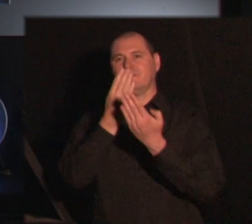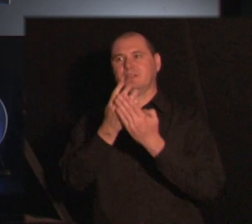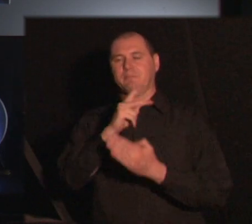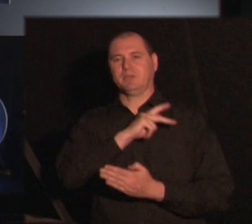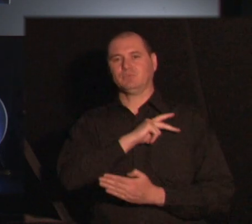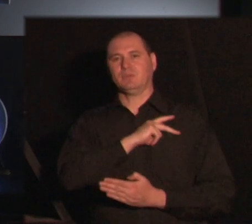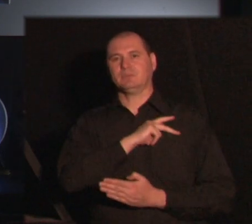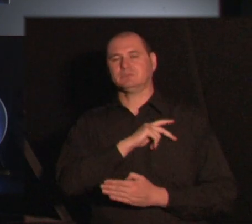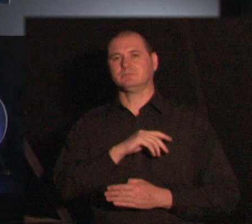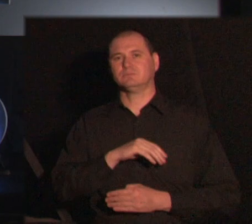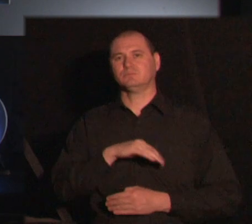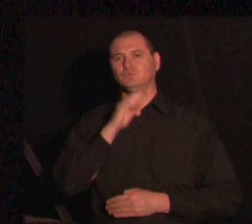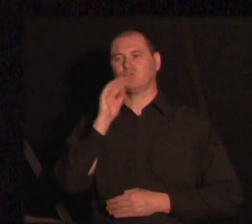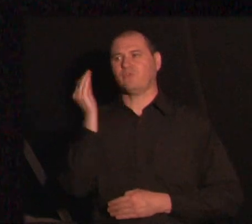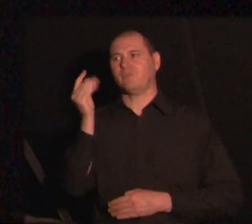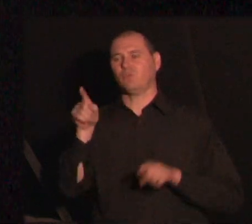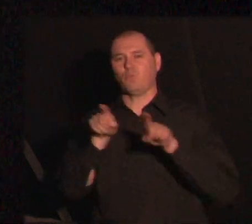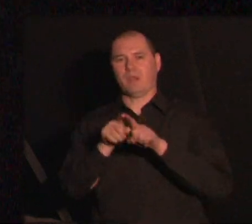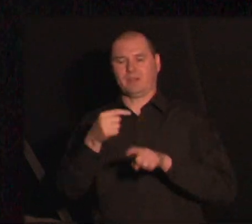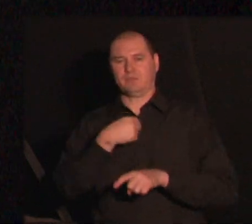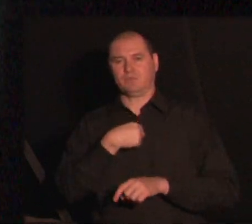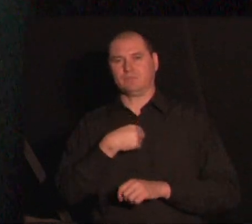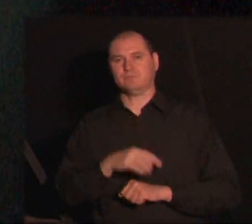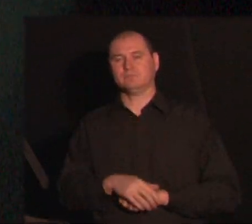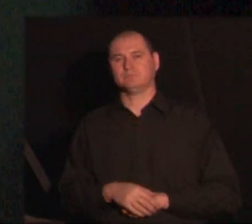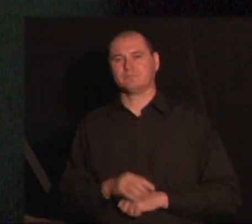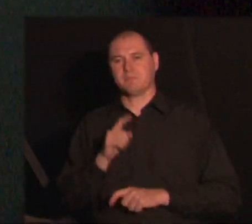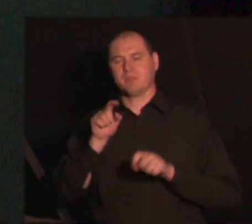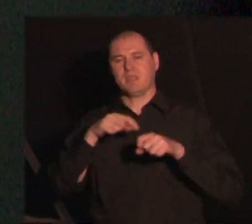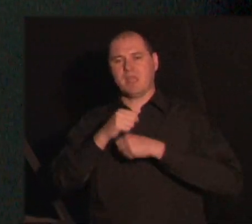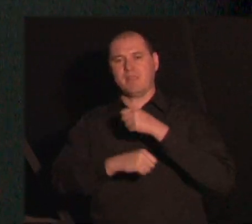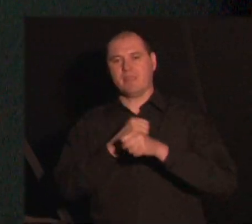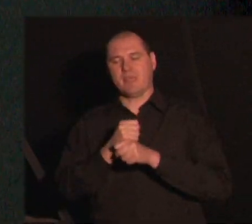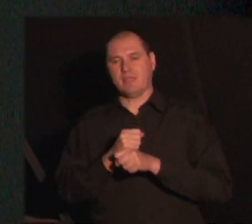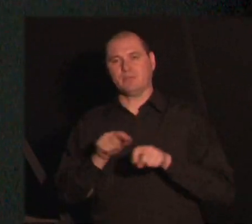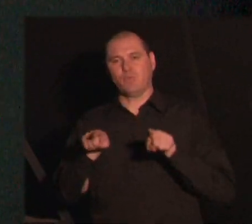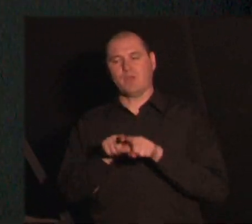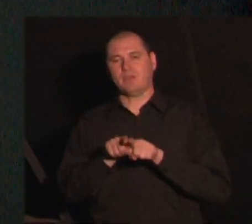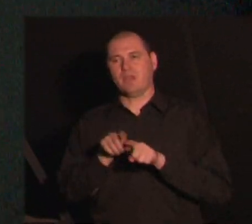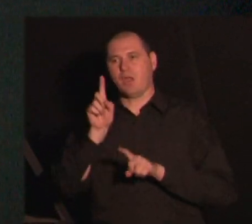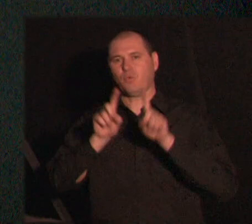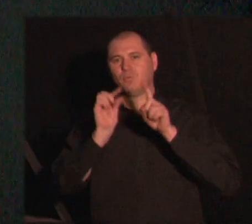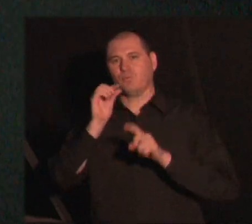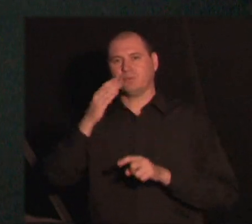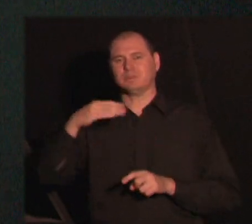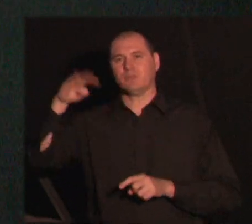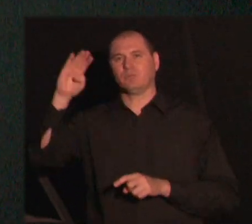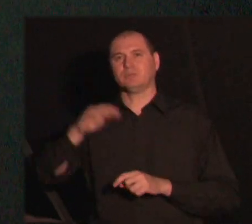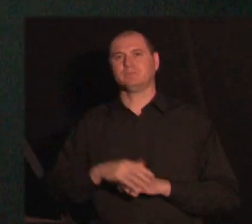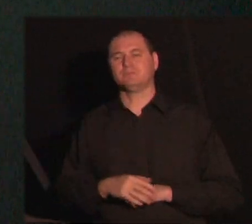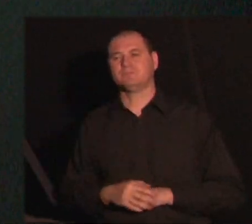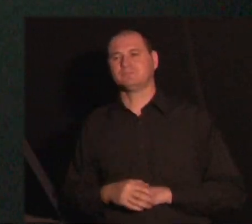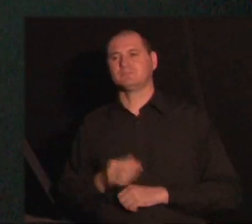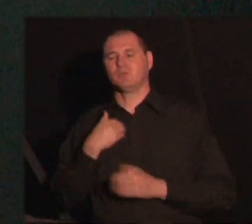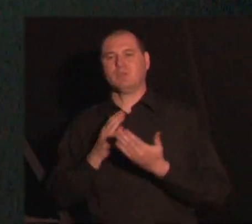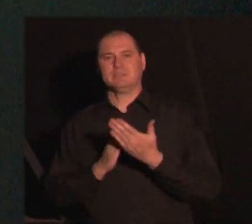personas tal vez jóvenes igual que yo, la misma edad y otros un poquito más adultos, ¿verdad? Normalmente siempre